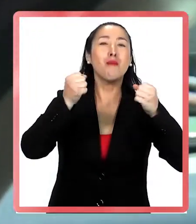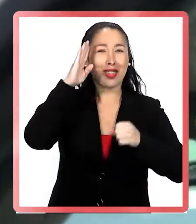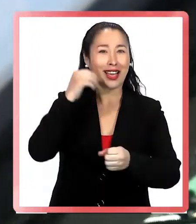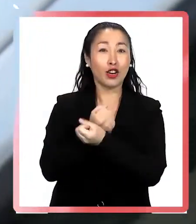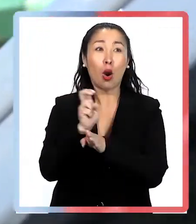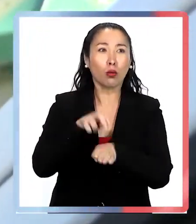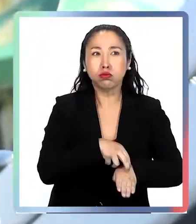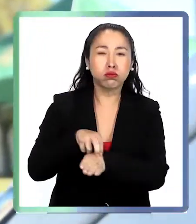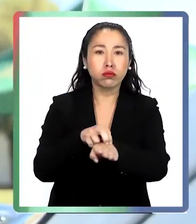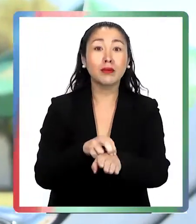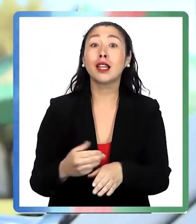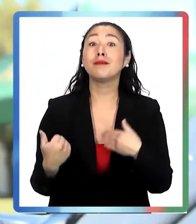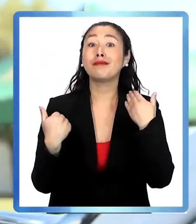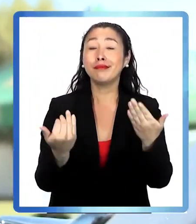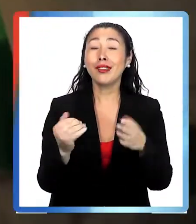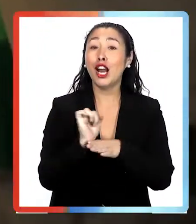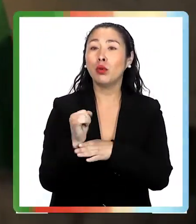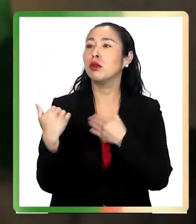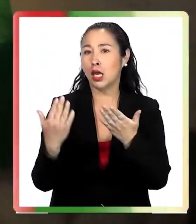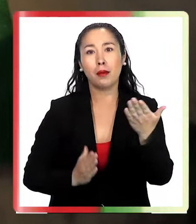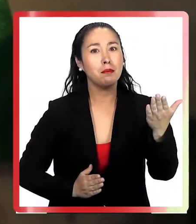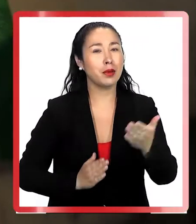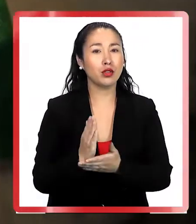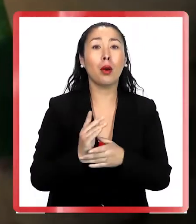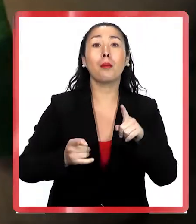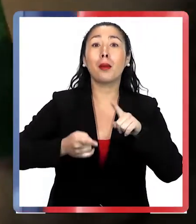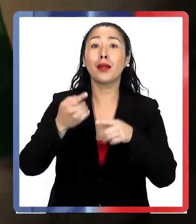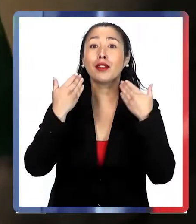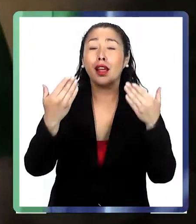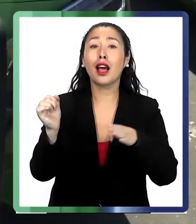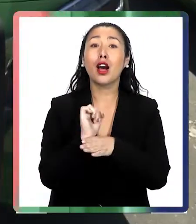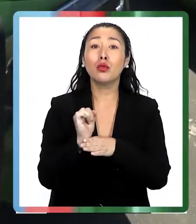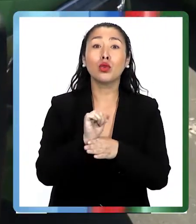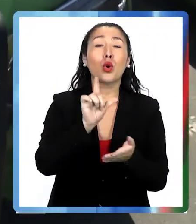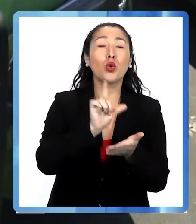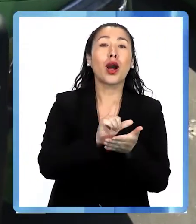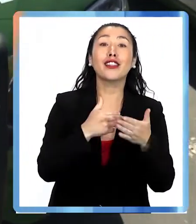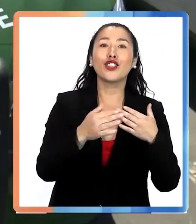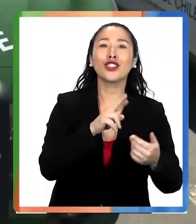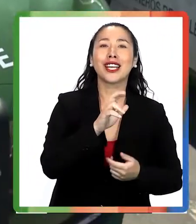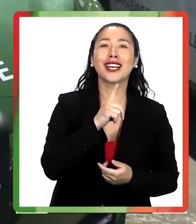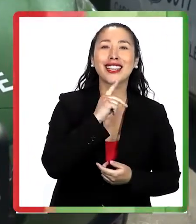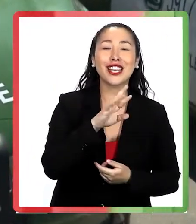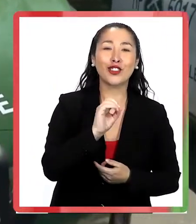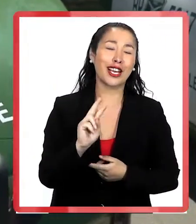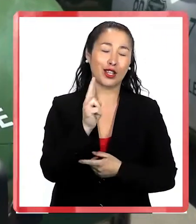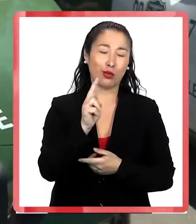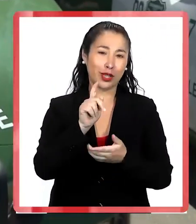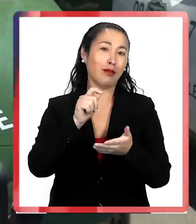seguridad. Se dio el vamos a la entrega de los vehículos policiales. Los primeros fueron para la tenencia de Retiro,